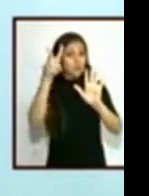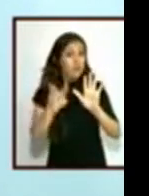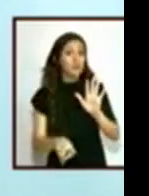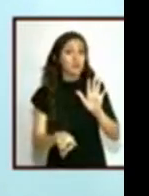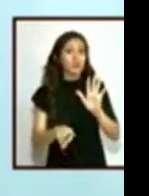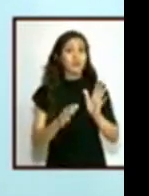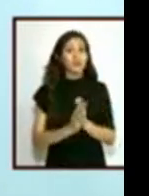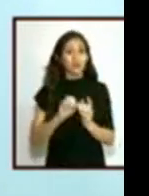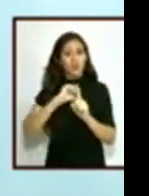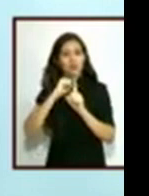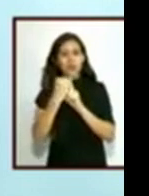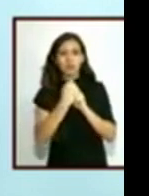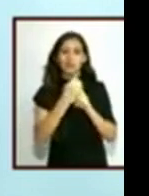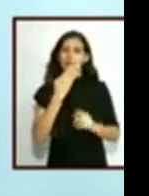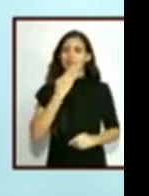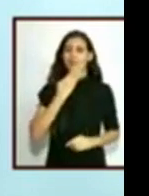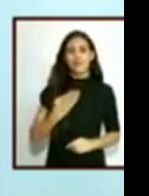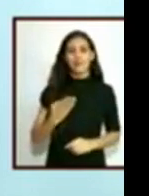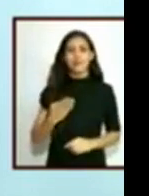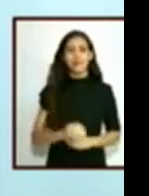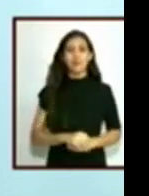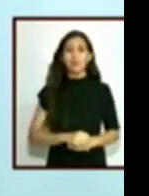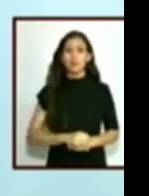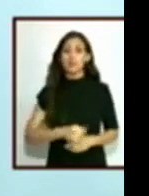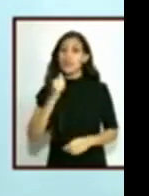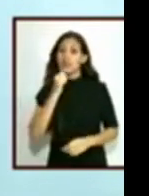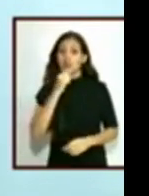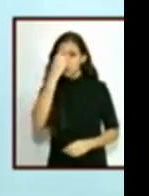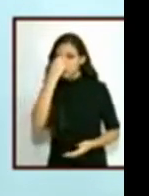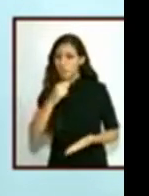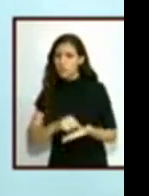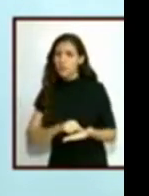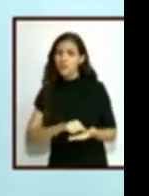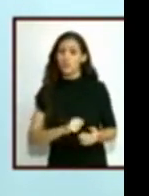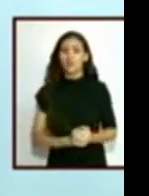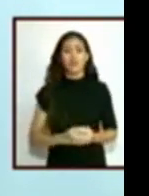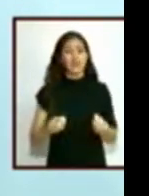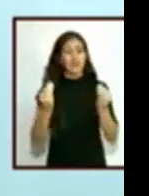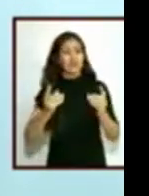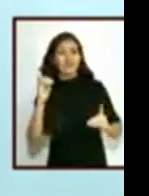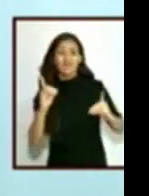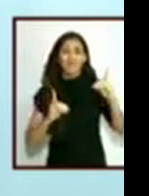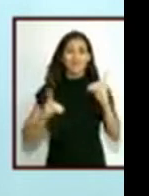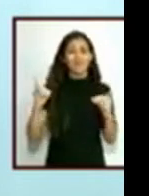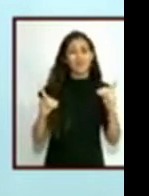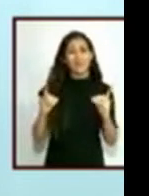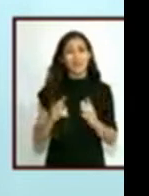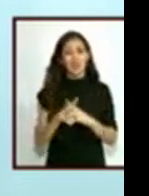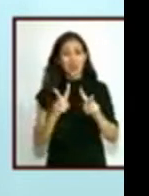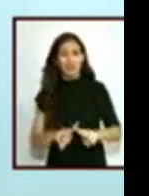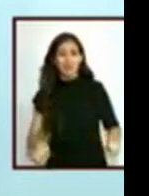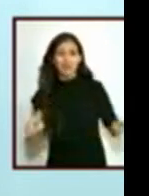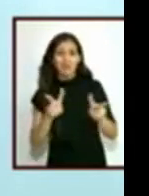en un ambiente totalmente lleno de falta de credibilidad en la clase política y con tantas dudas hacia la calidad moral